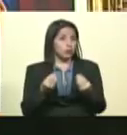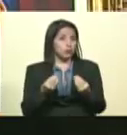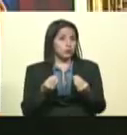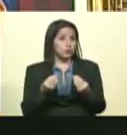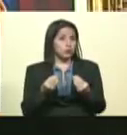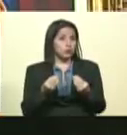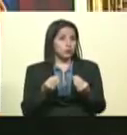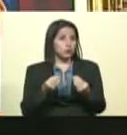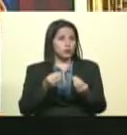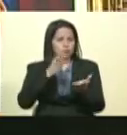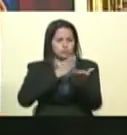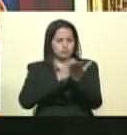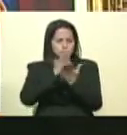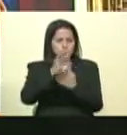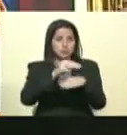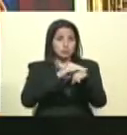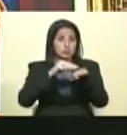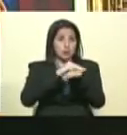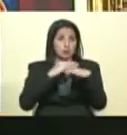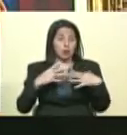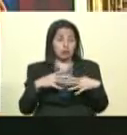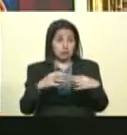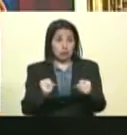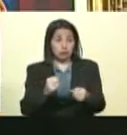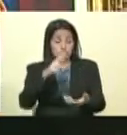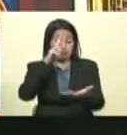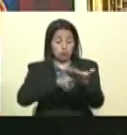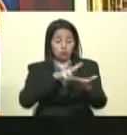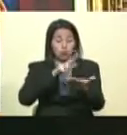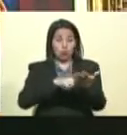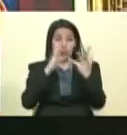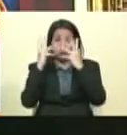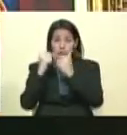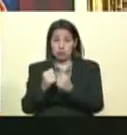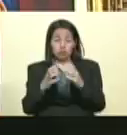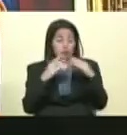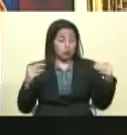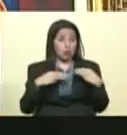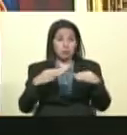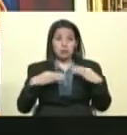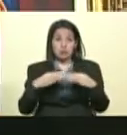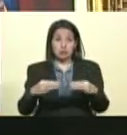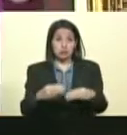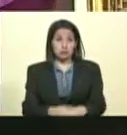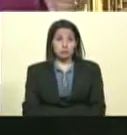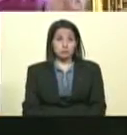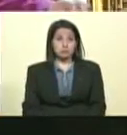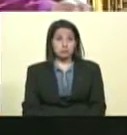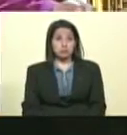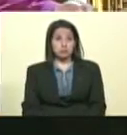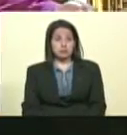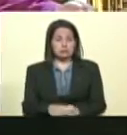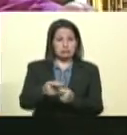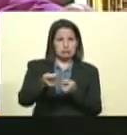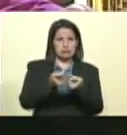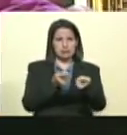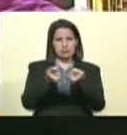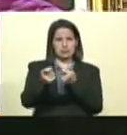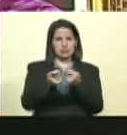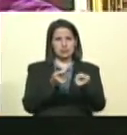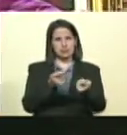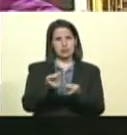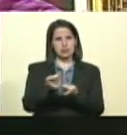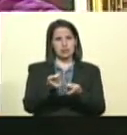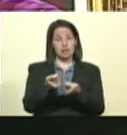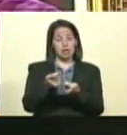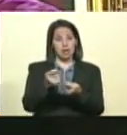La rectoría del Ministerio de Salud para seguros administrados en toda la administración pública y prensa a las